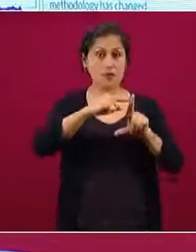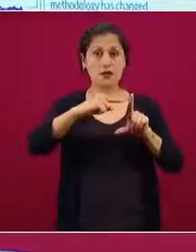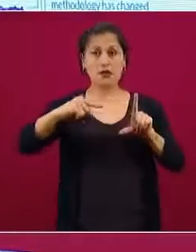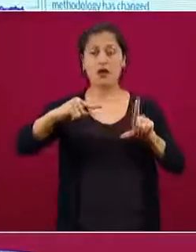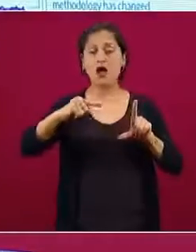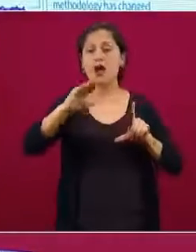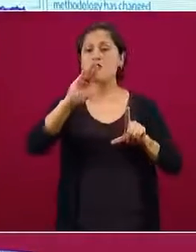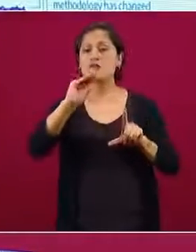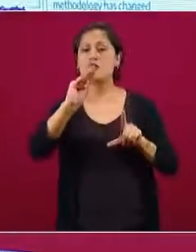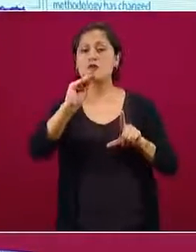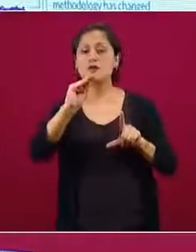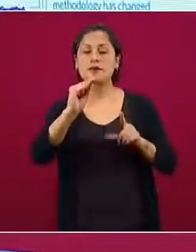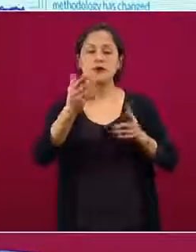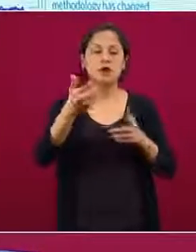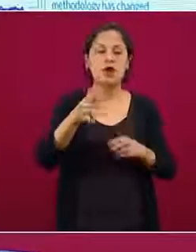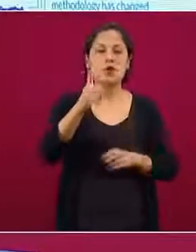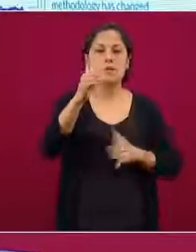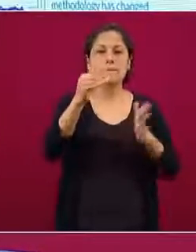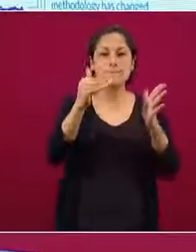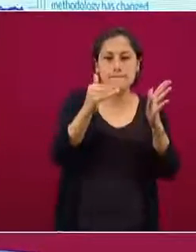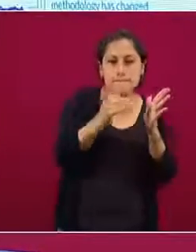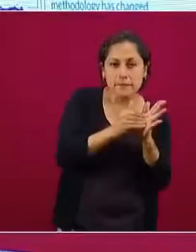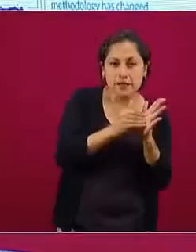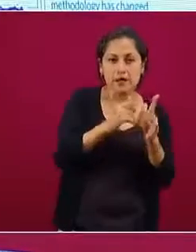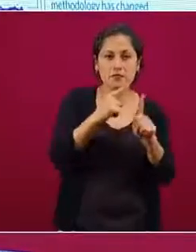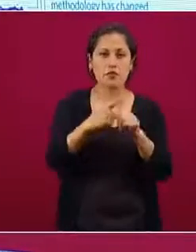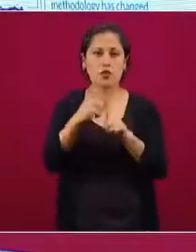casos por millón de habitante,